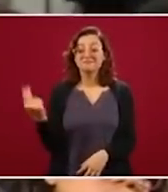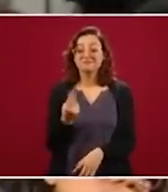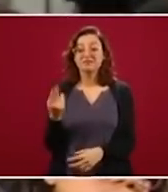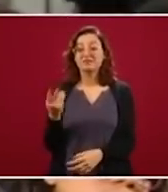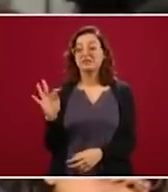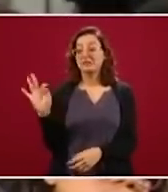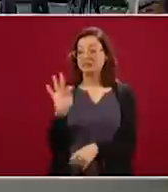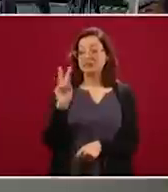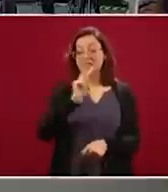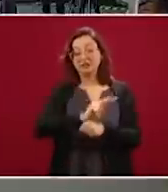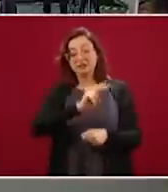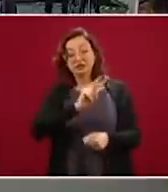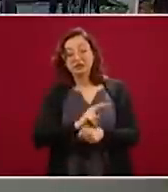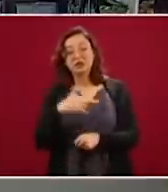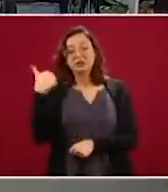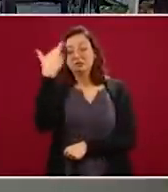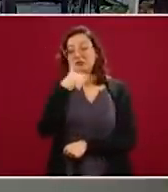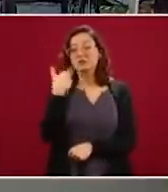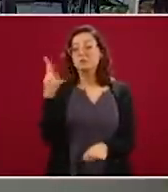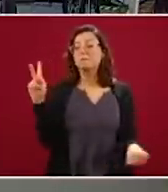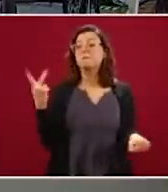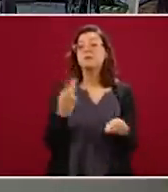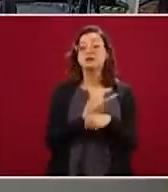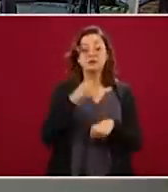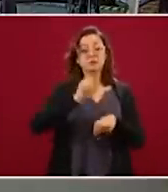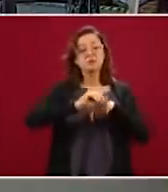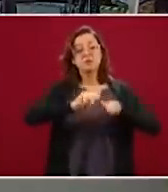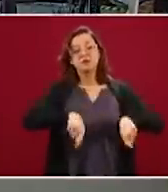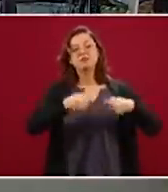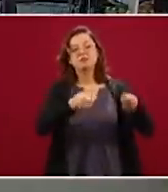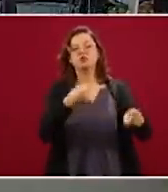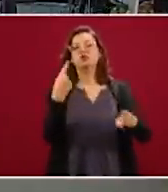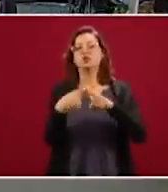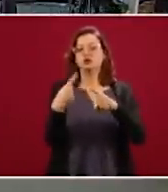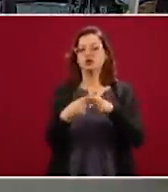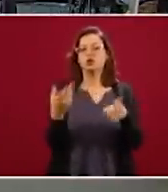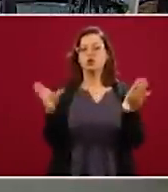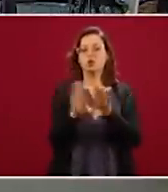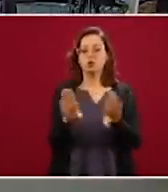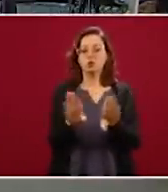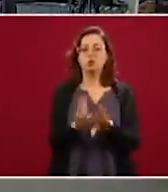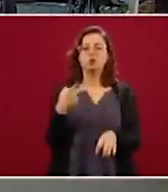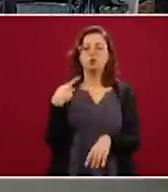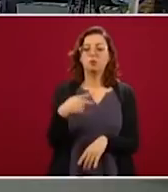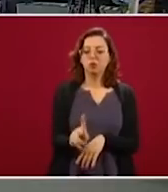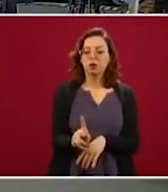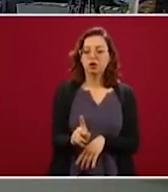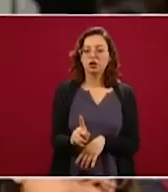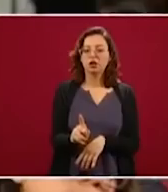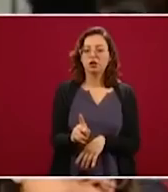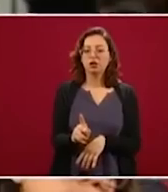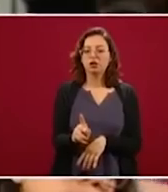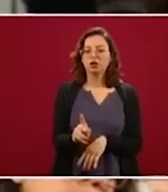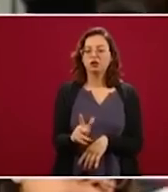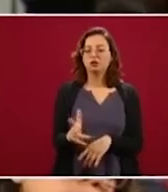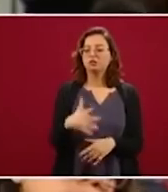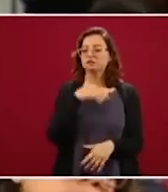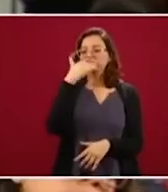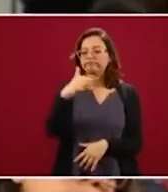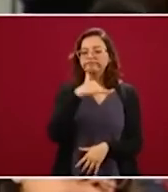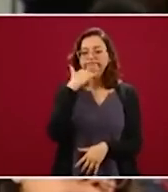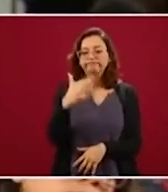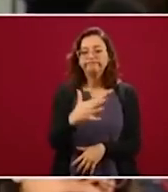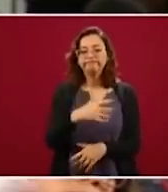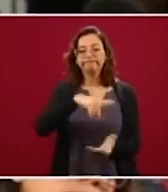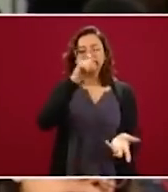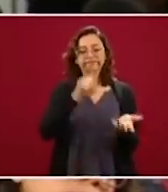auditoría, un diagnóstico de estas concesiones y sobre todo que se estén dando, pero hay una corrupción tal